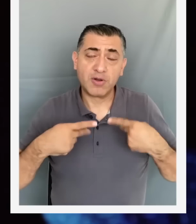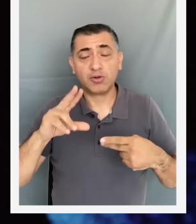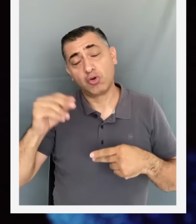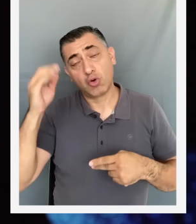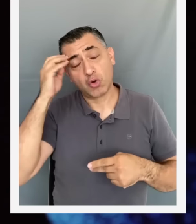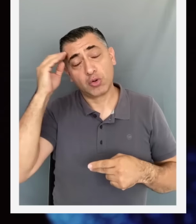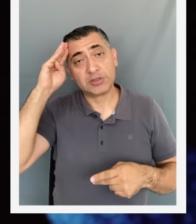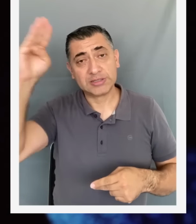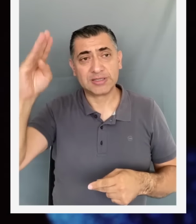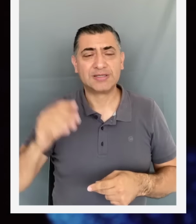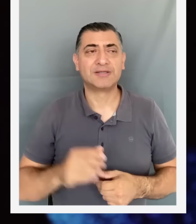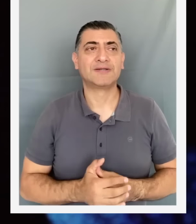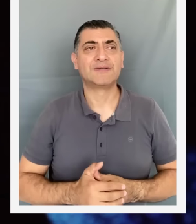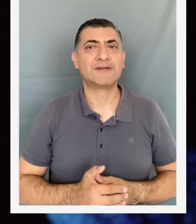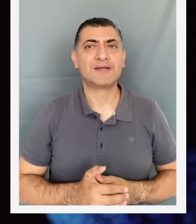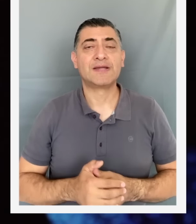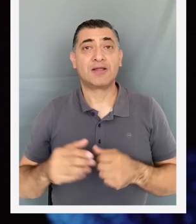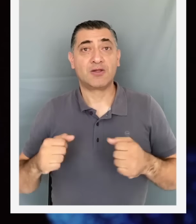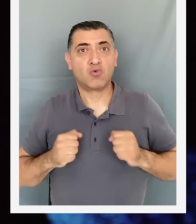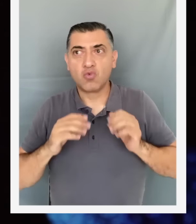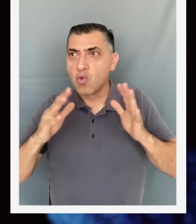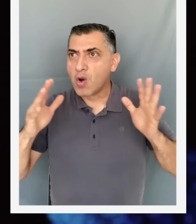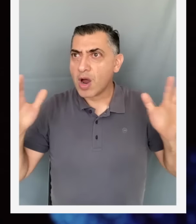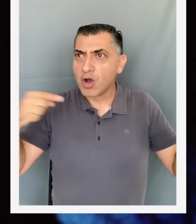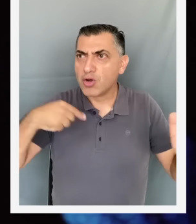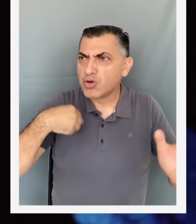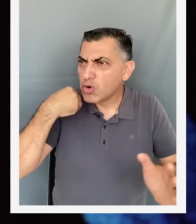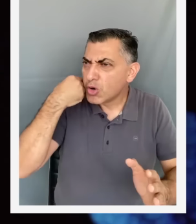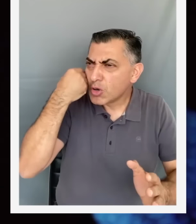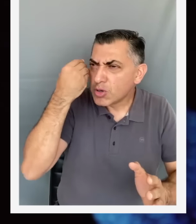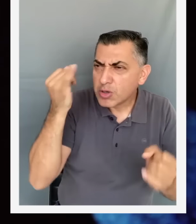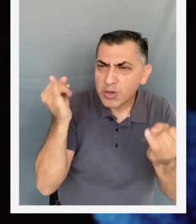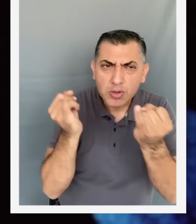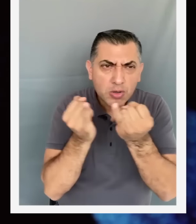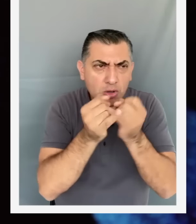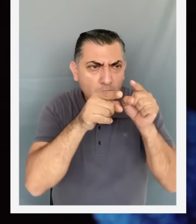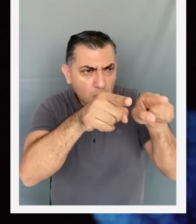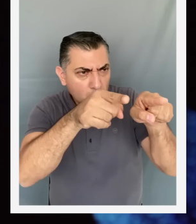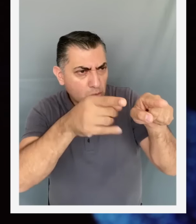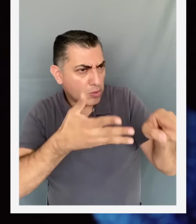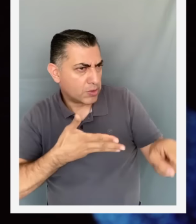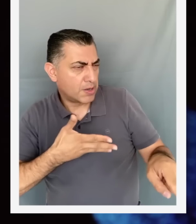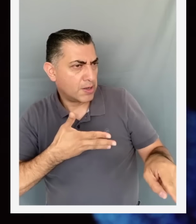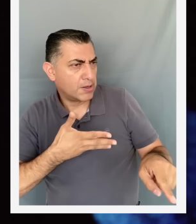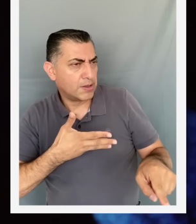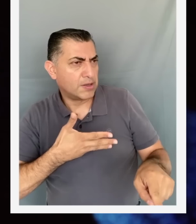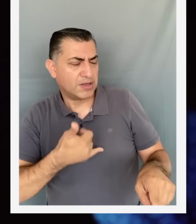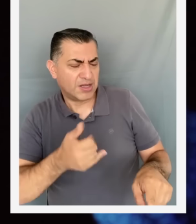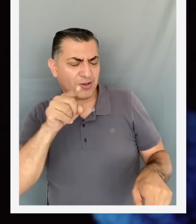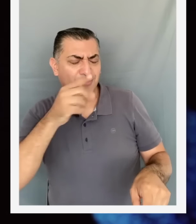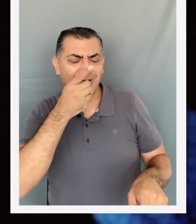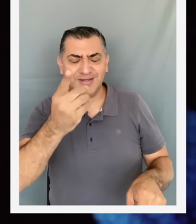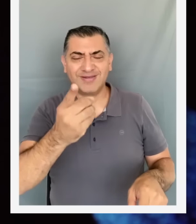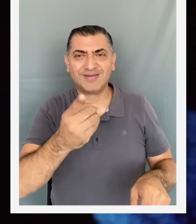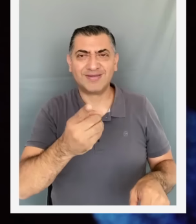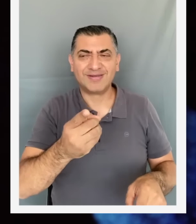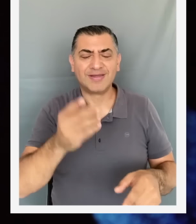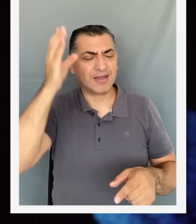conocen del Señor sea tan atractiva que la gente diga Yo quiero algo de lo que tú tienes y tú puedas decirle